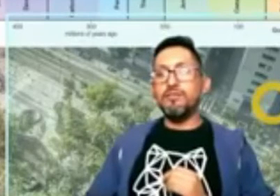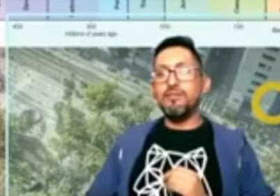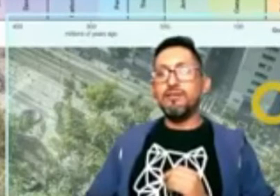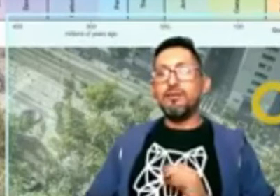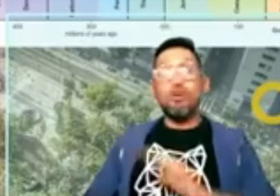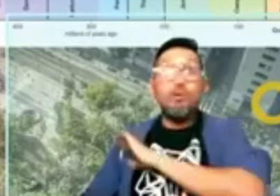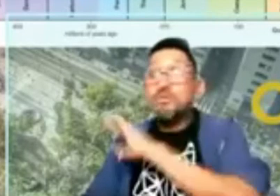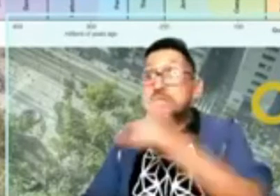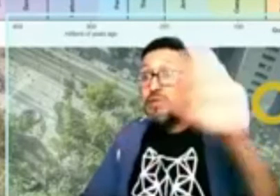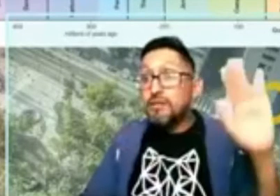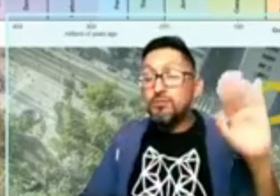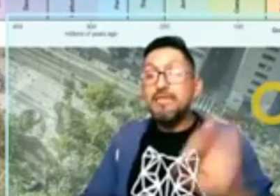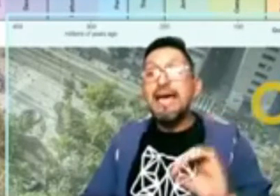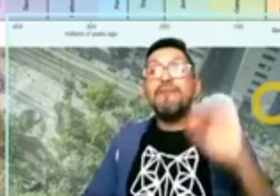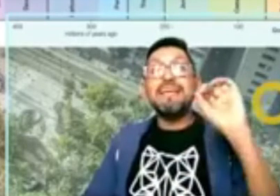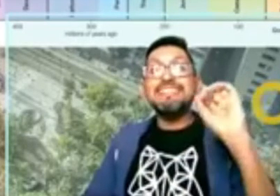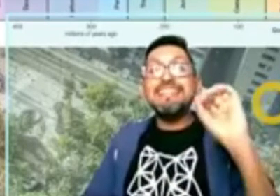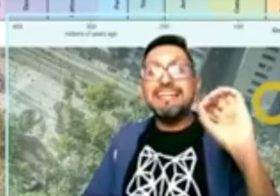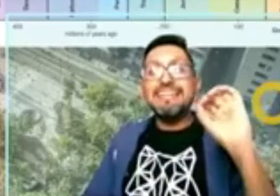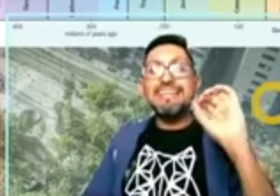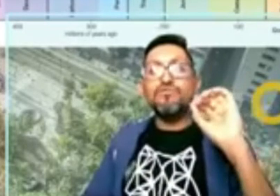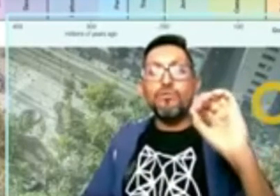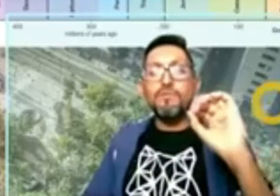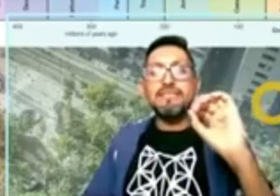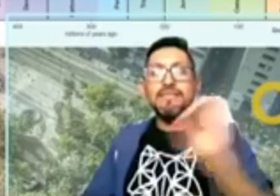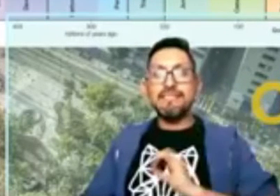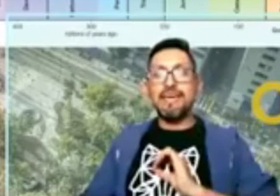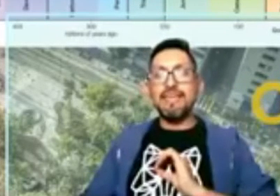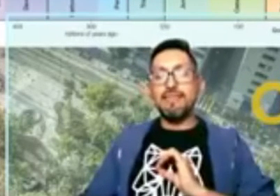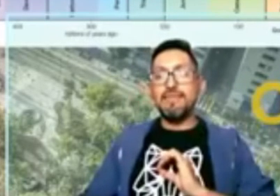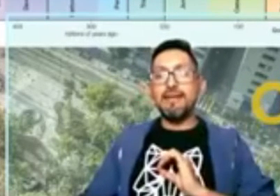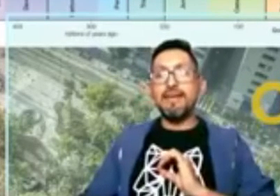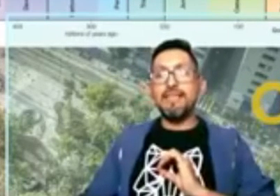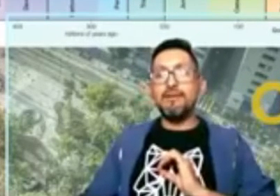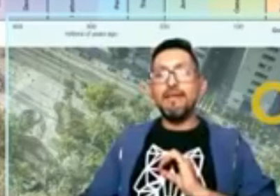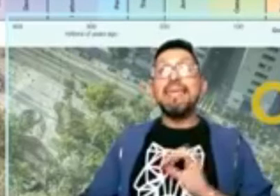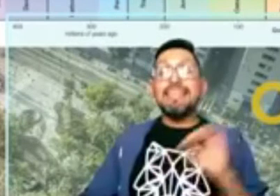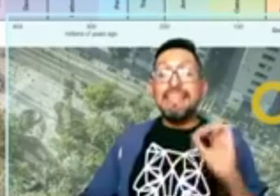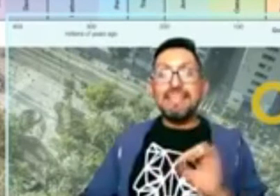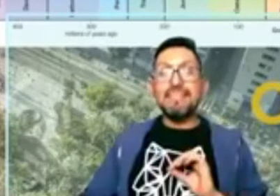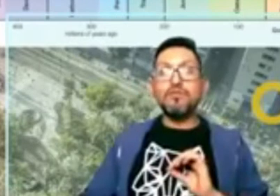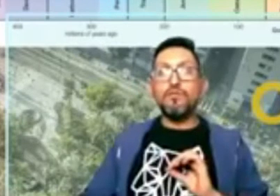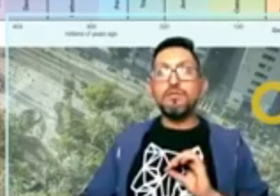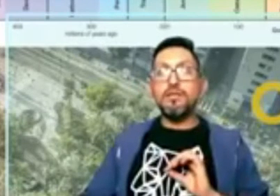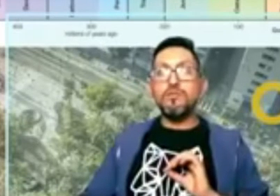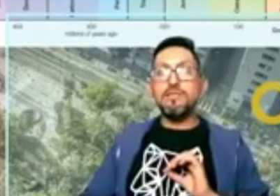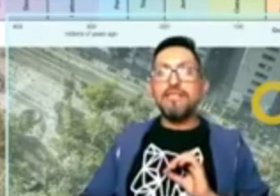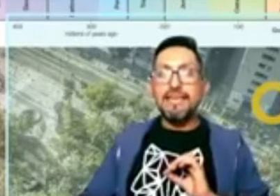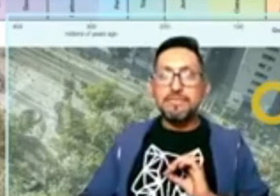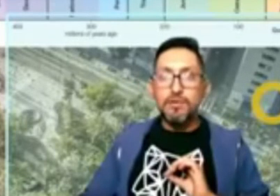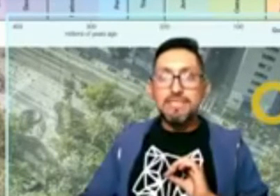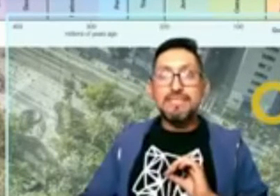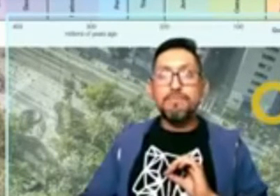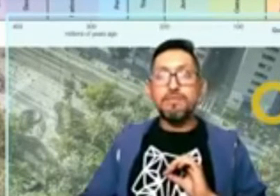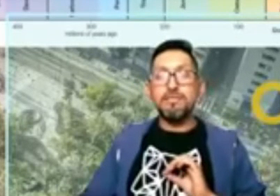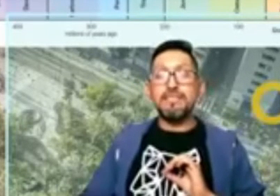extinción, como no se morían todos, había ciertas formas de vida que quedaron. Y el registro fósil nos muestra que